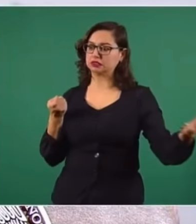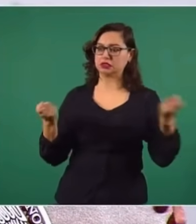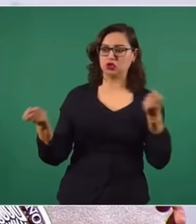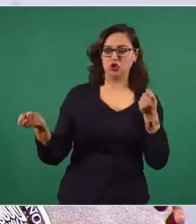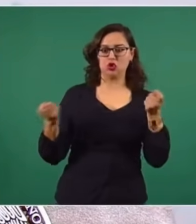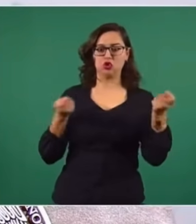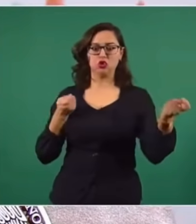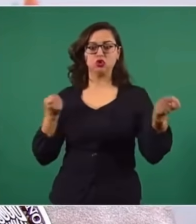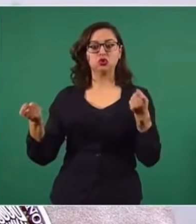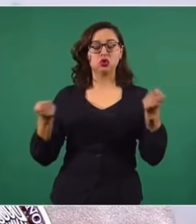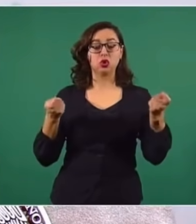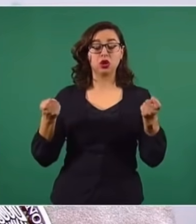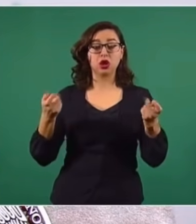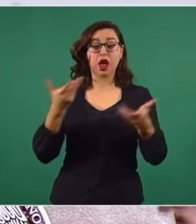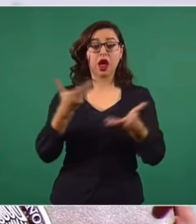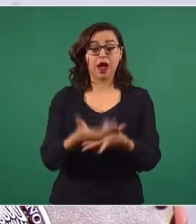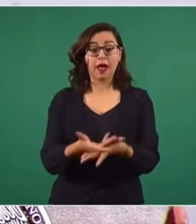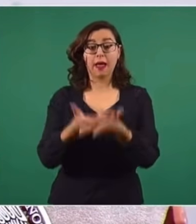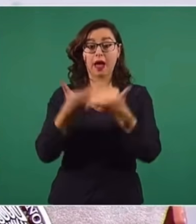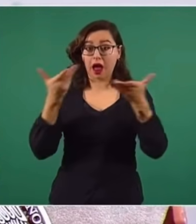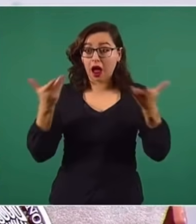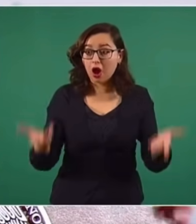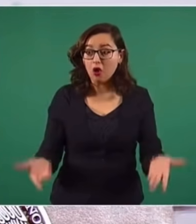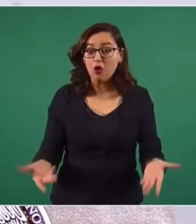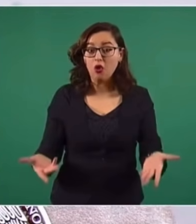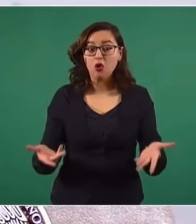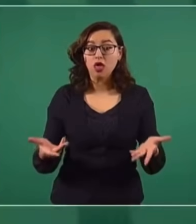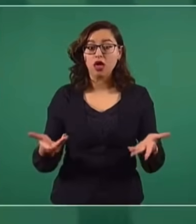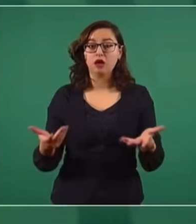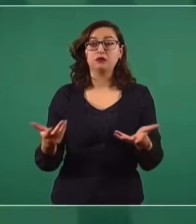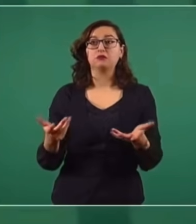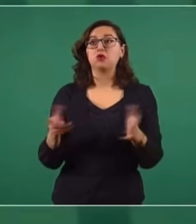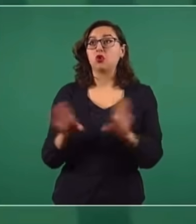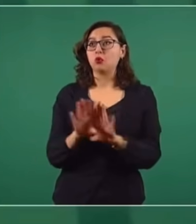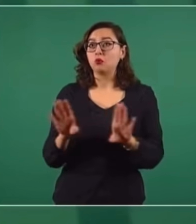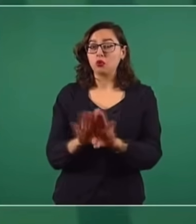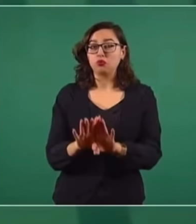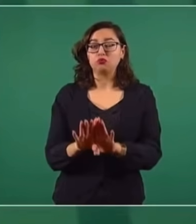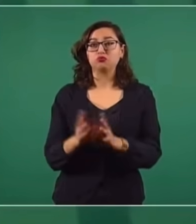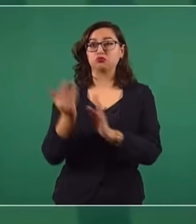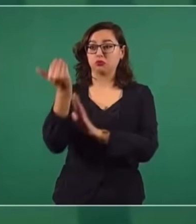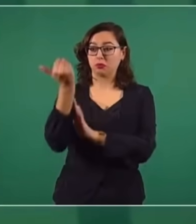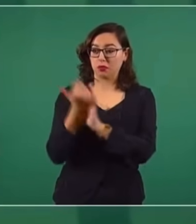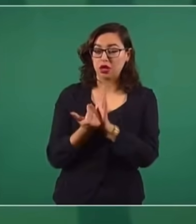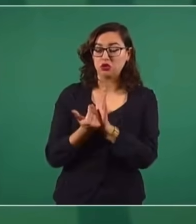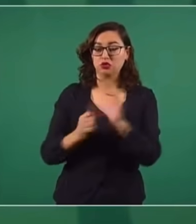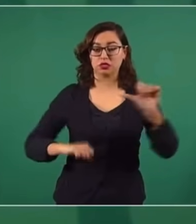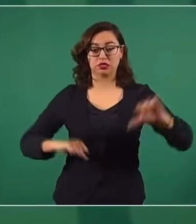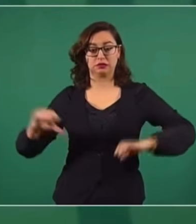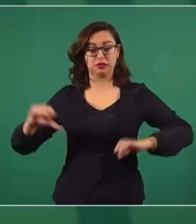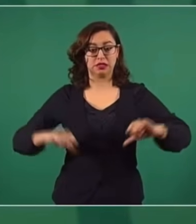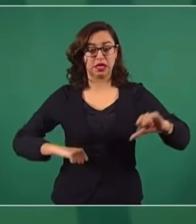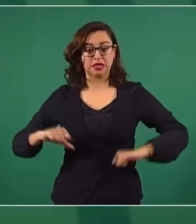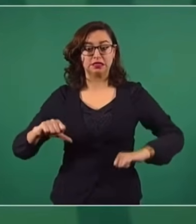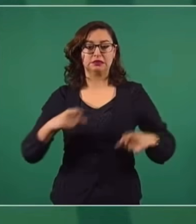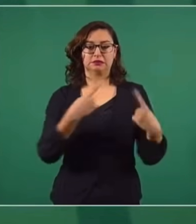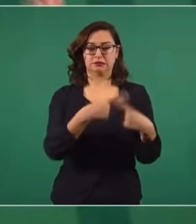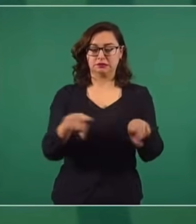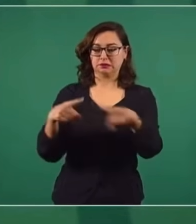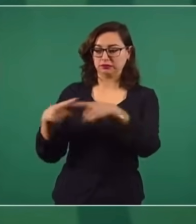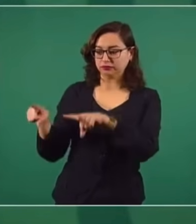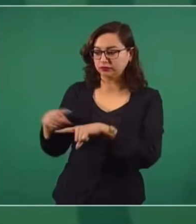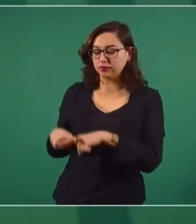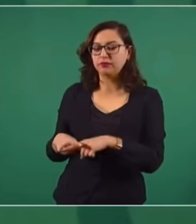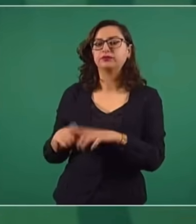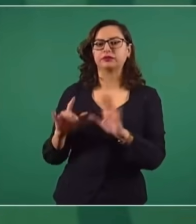mitigación, como estas reducciones de movilidad, y la necesidad de